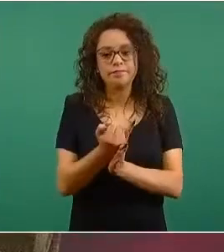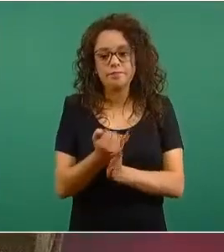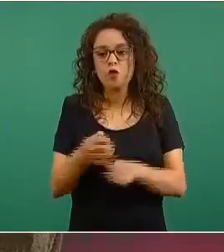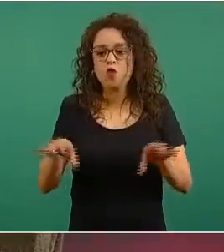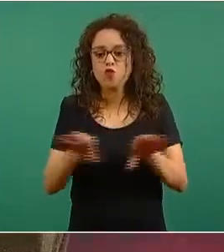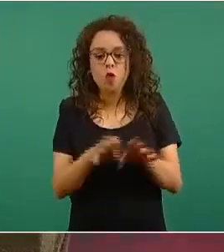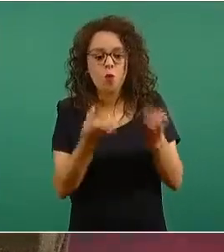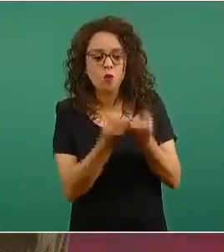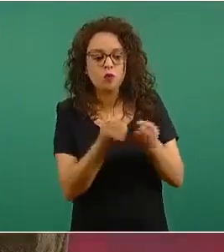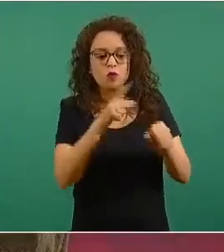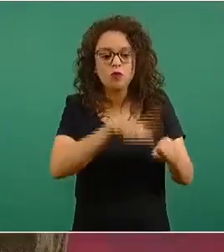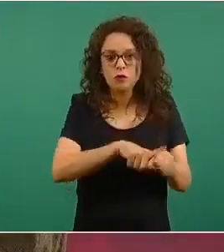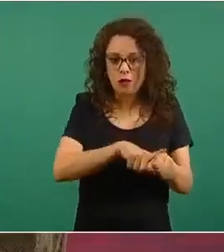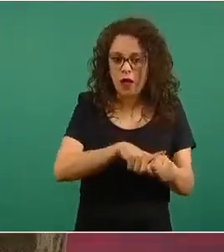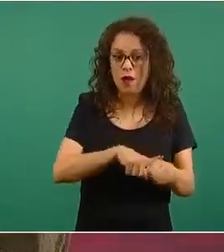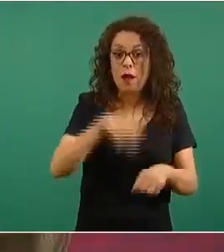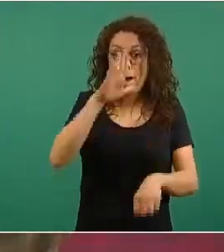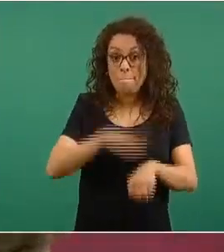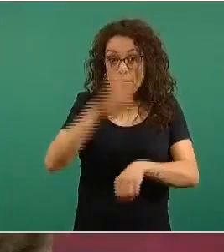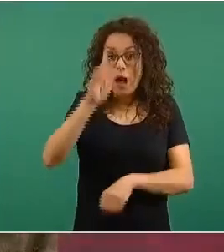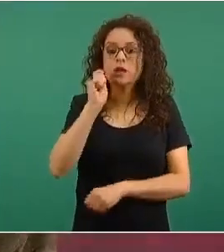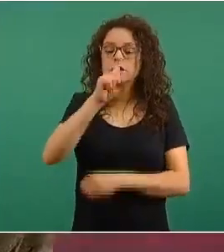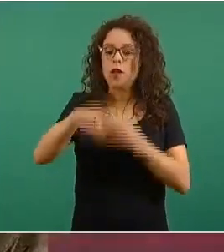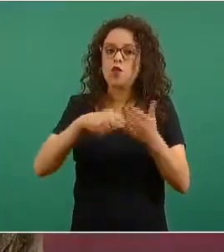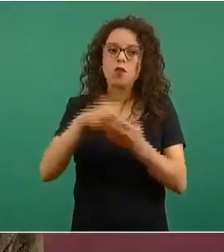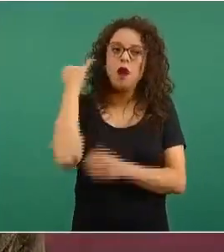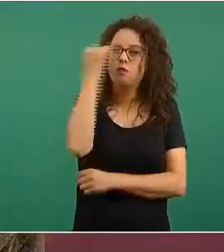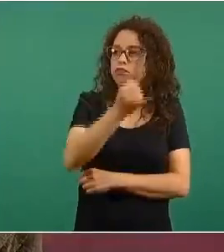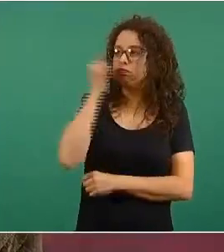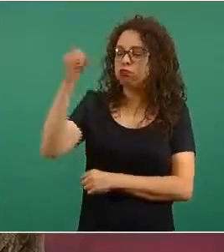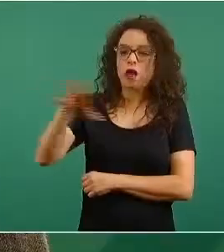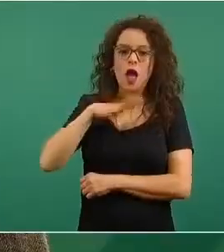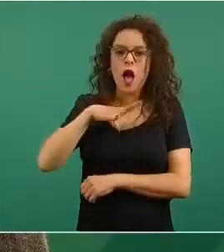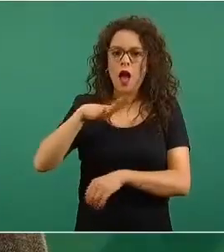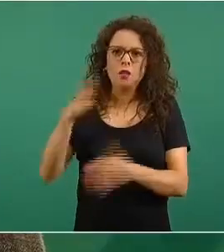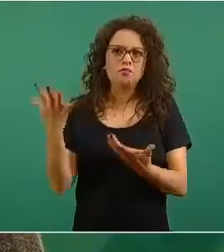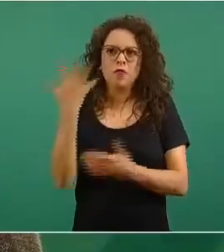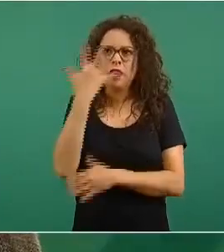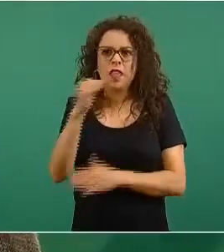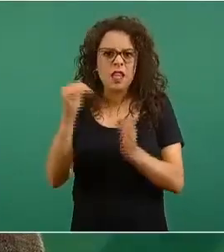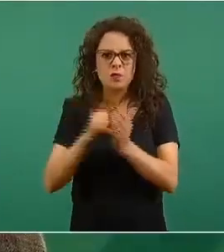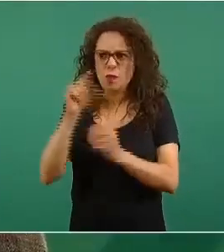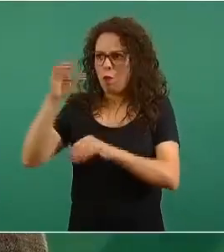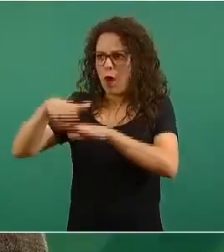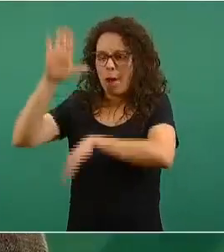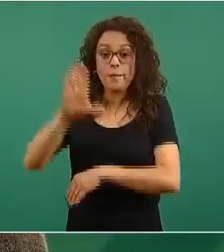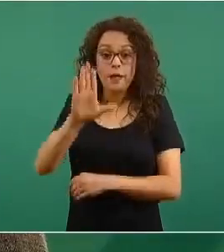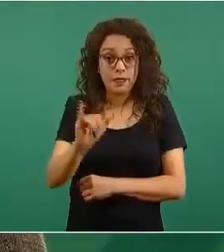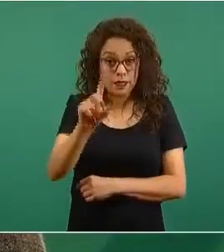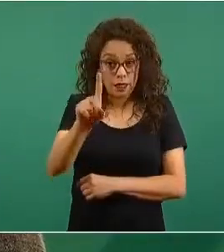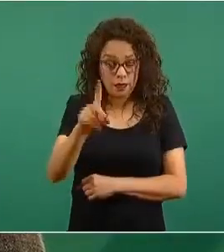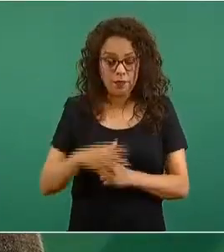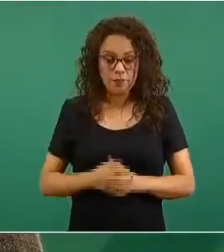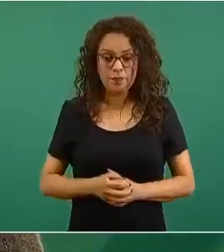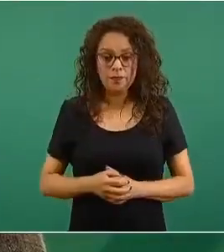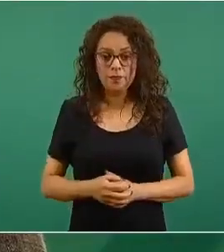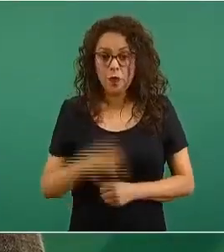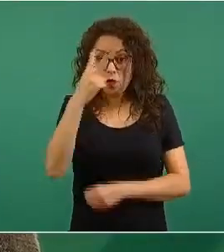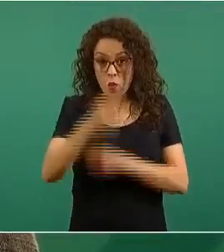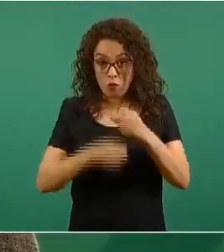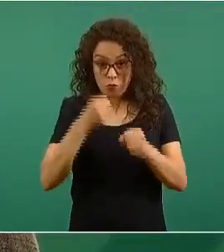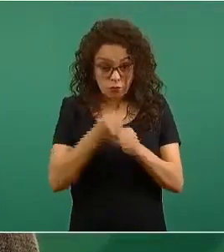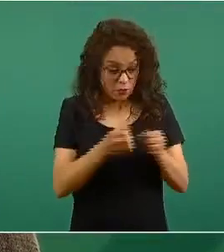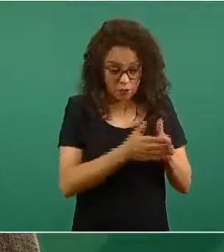social, particularmente en el medio rural. Hay más de 10,000 centros integradores. A lo largo de estos 2 años han estado